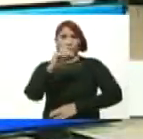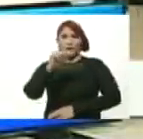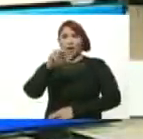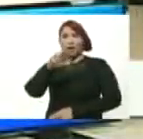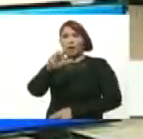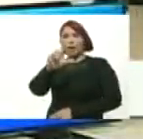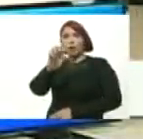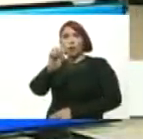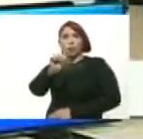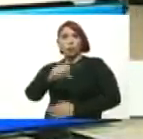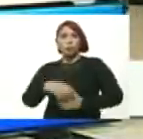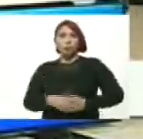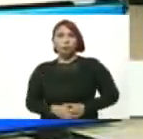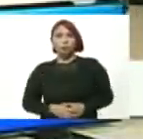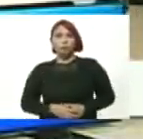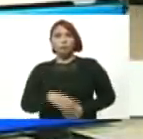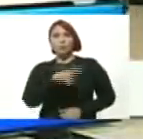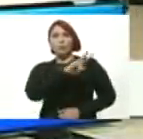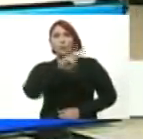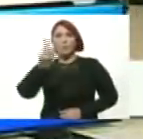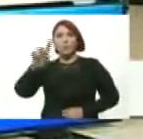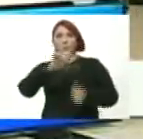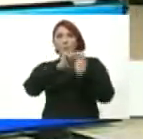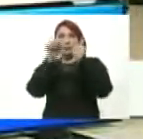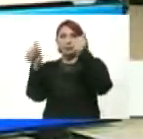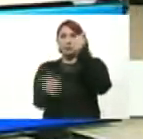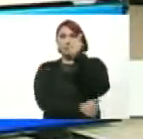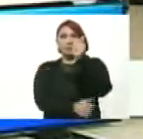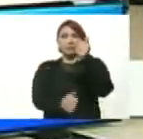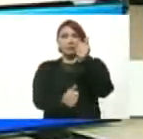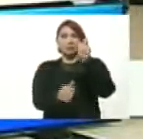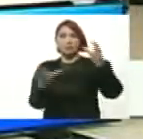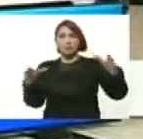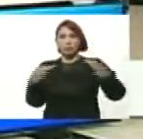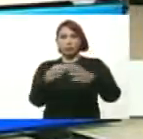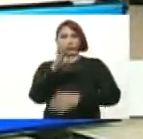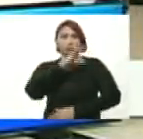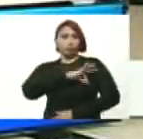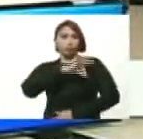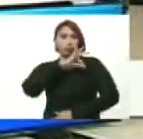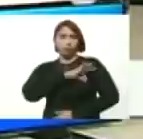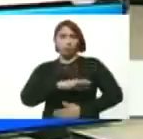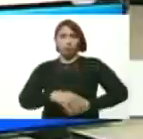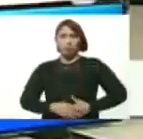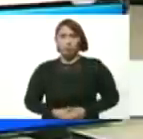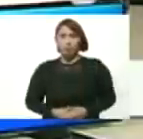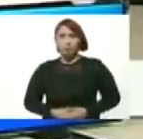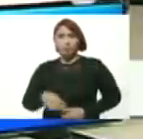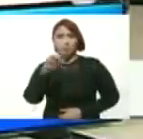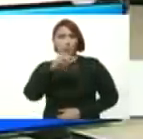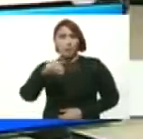vicepresidente del socialismo mervyn viendo dado